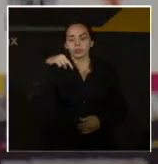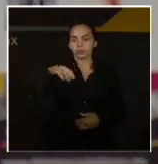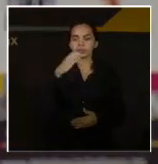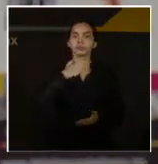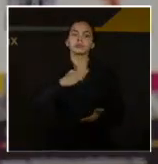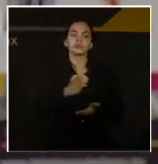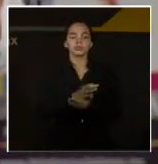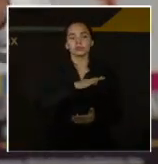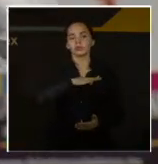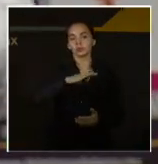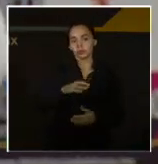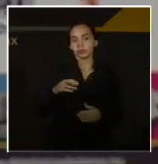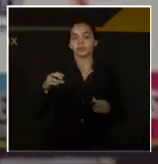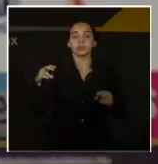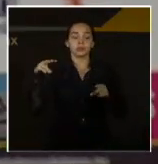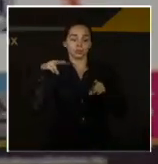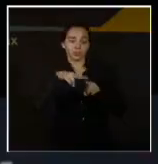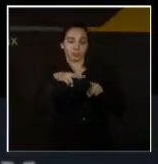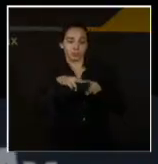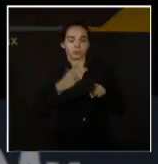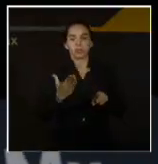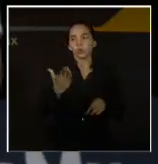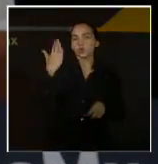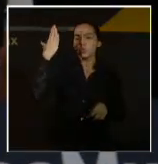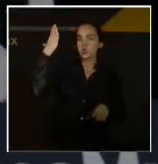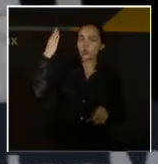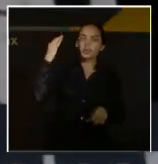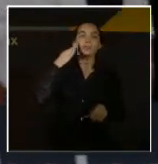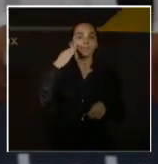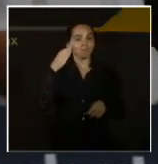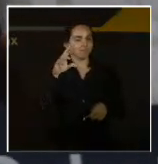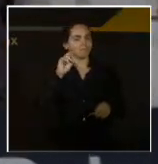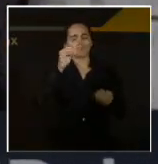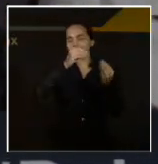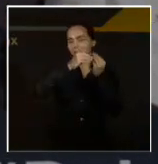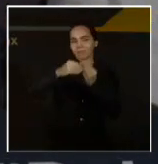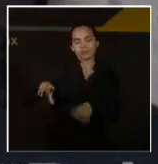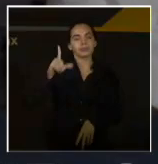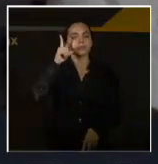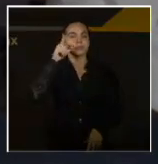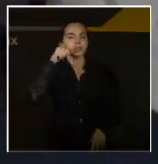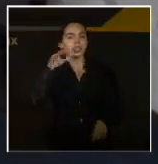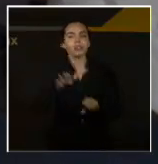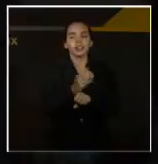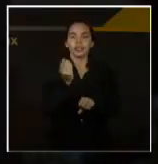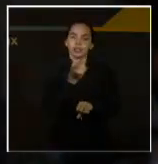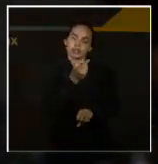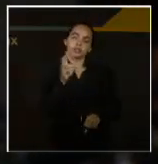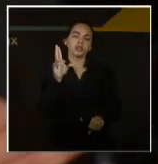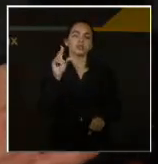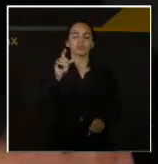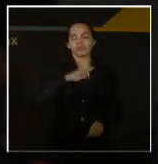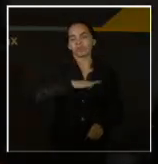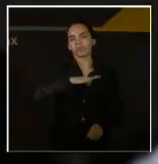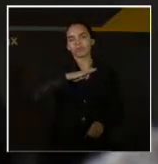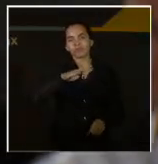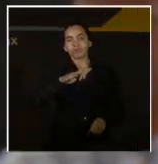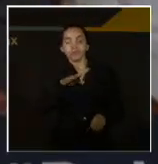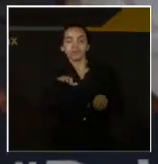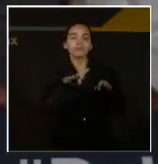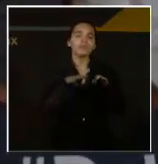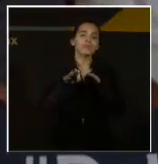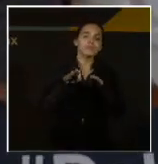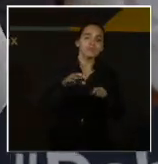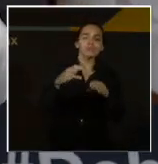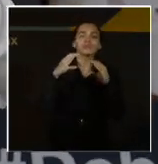que puedan ir a los parques como yo lo hice y que no se pierda el día de mañana porque no tuvimos la capacidad